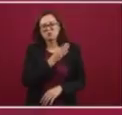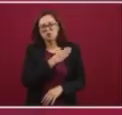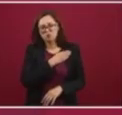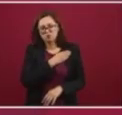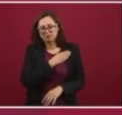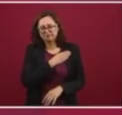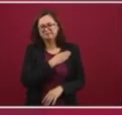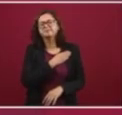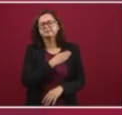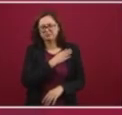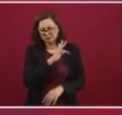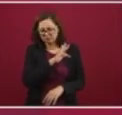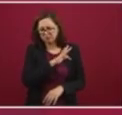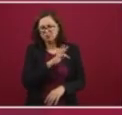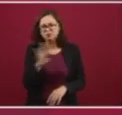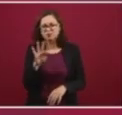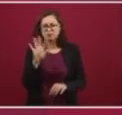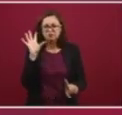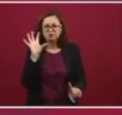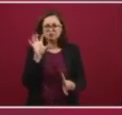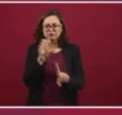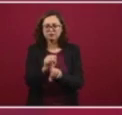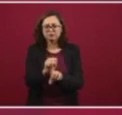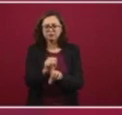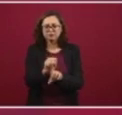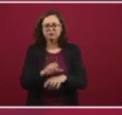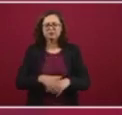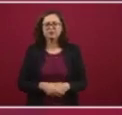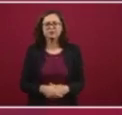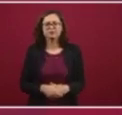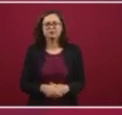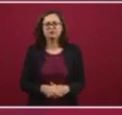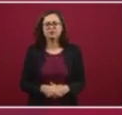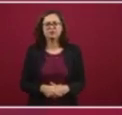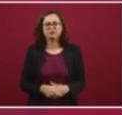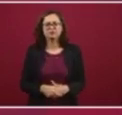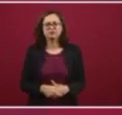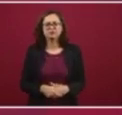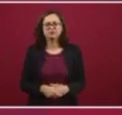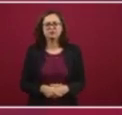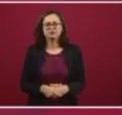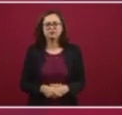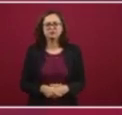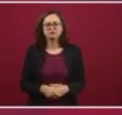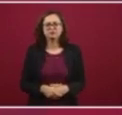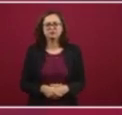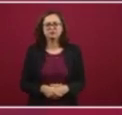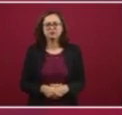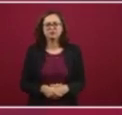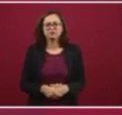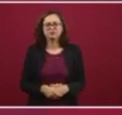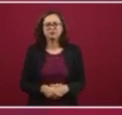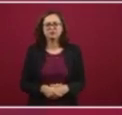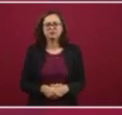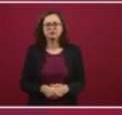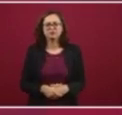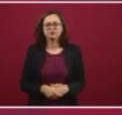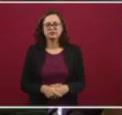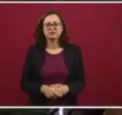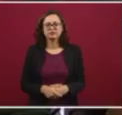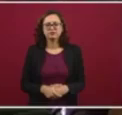forma de lograrlo. Además, no solo sufre el